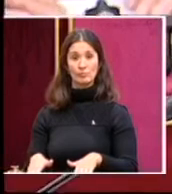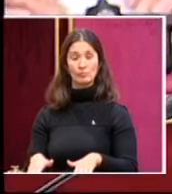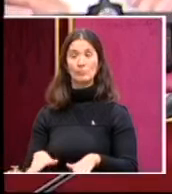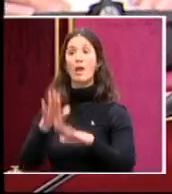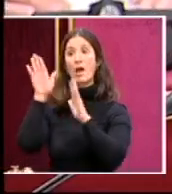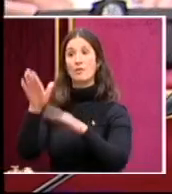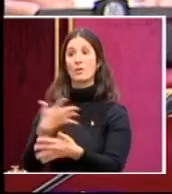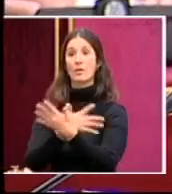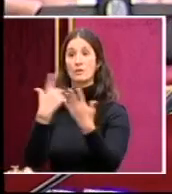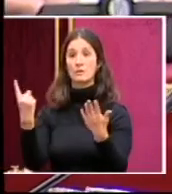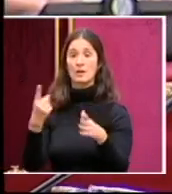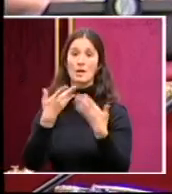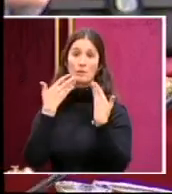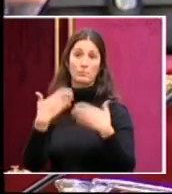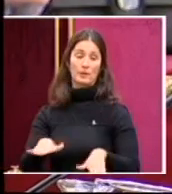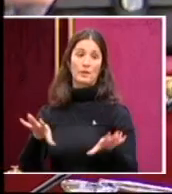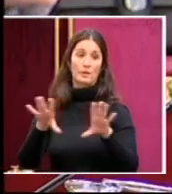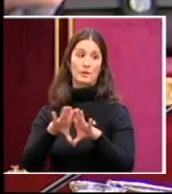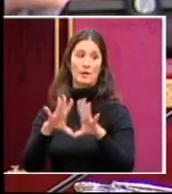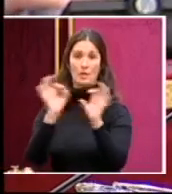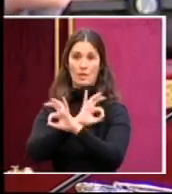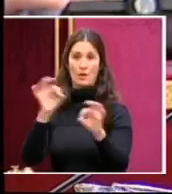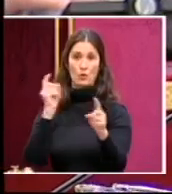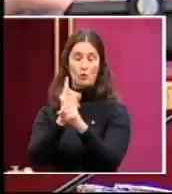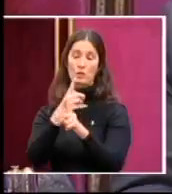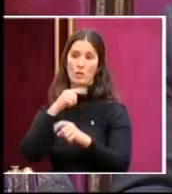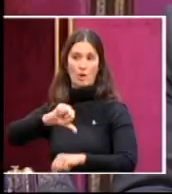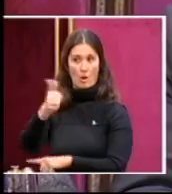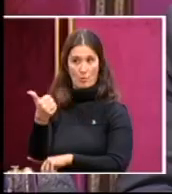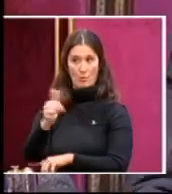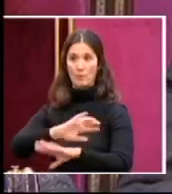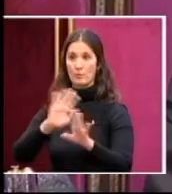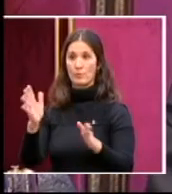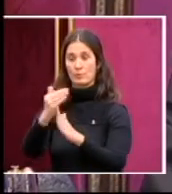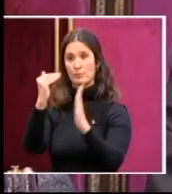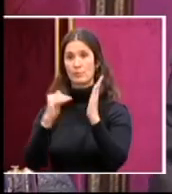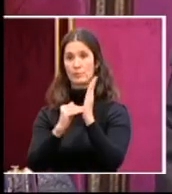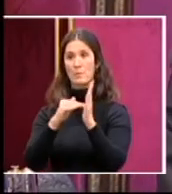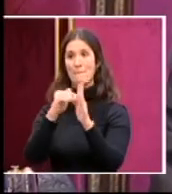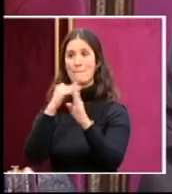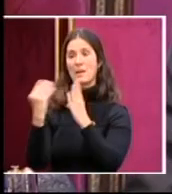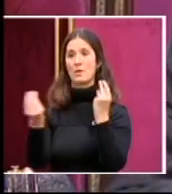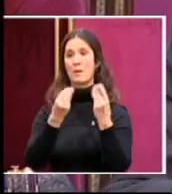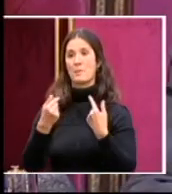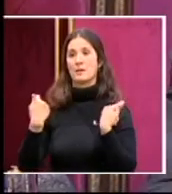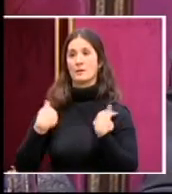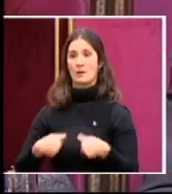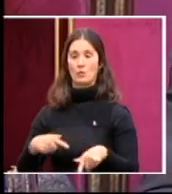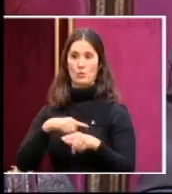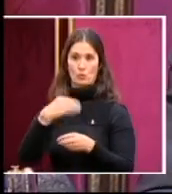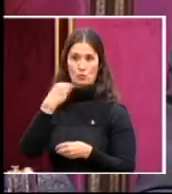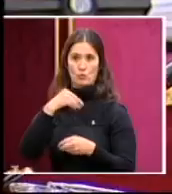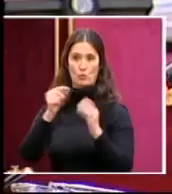A favor 16, abstenciones 10, ninguno en contra. Se aprueba. Se aprueba, por tanto. Pasaríamos al apartado de Medio Ambiente, Salud y Consumo. Punto número